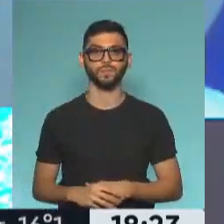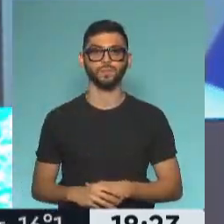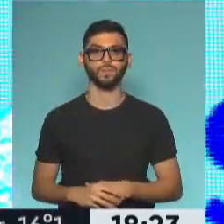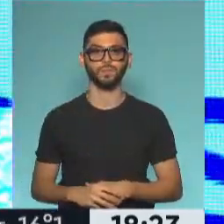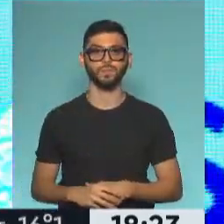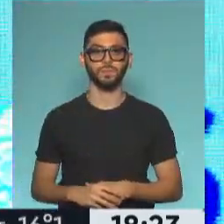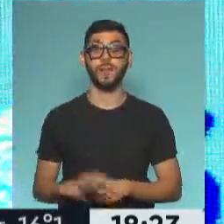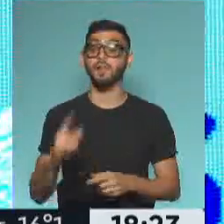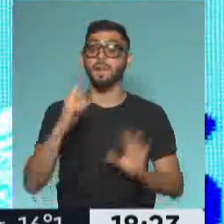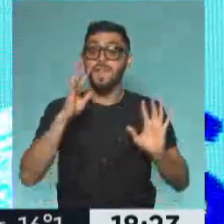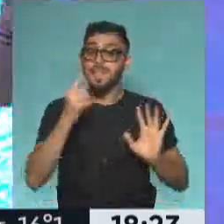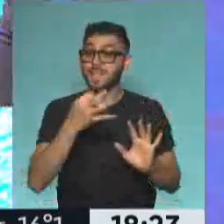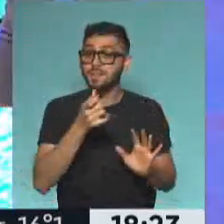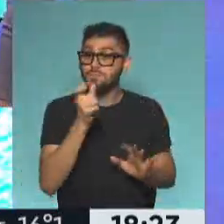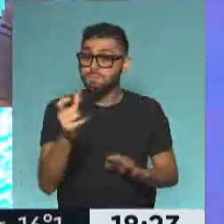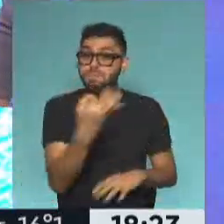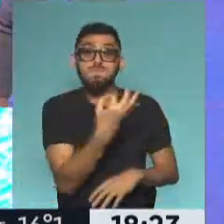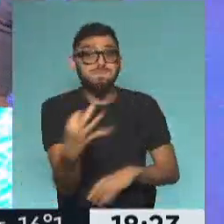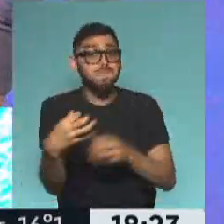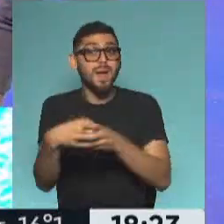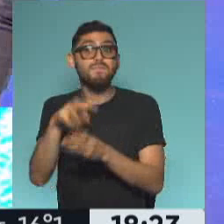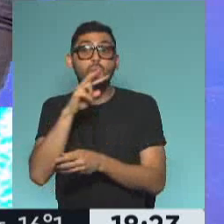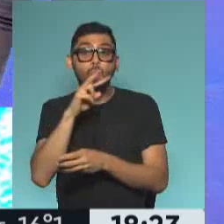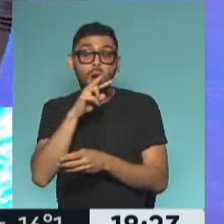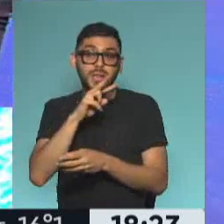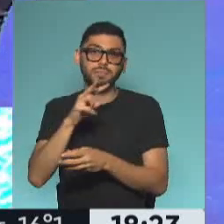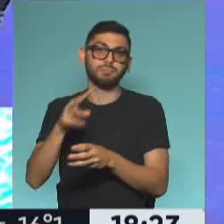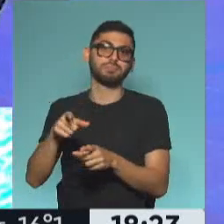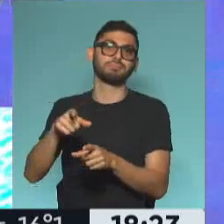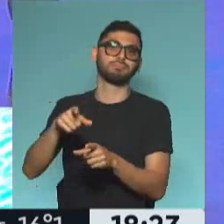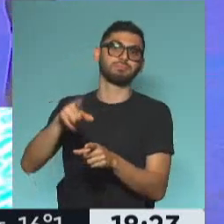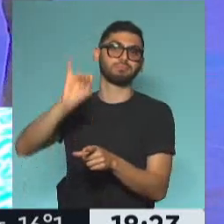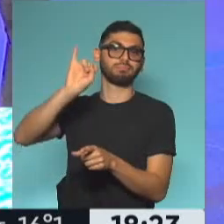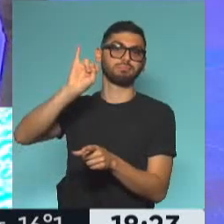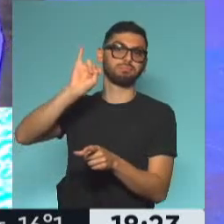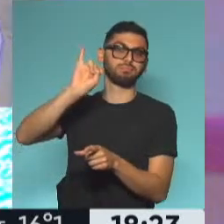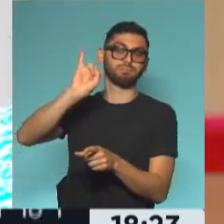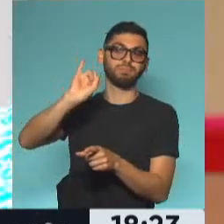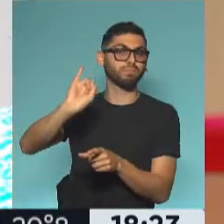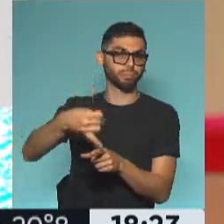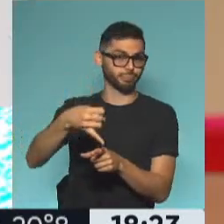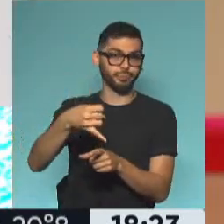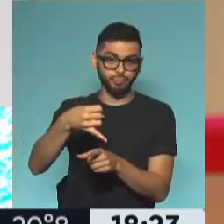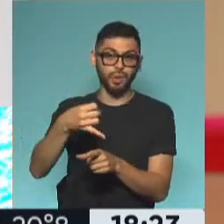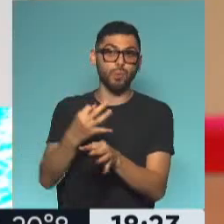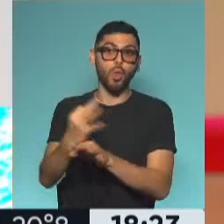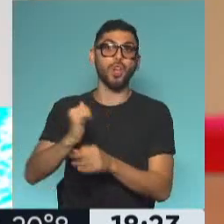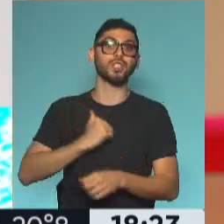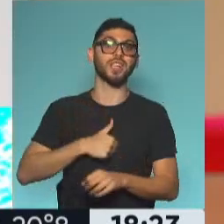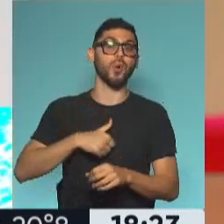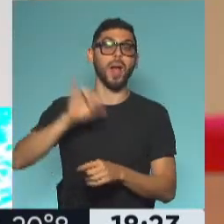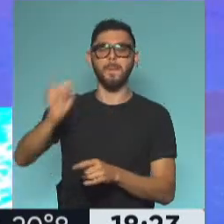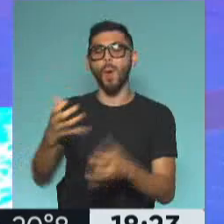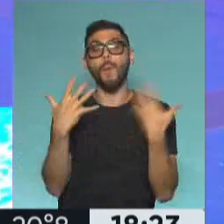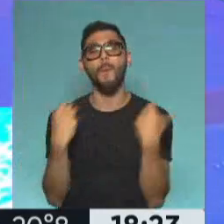Si responde correctamente el equipo verde, se consagra ganador del juego lúdico de educación sexual integral. Vamos, mis